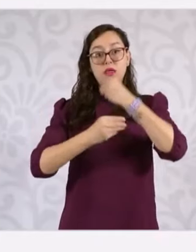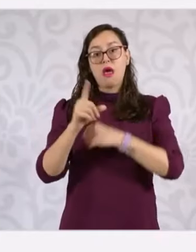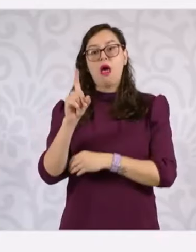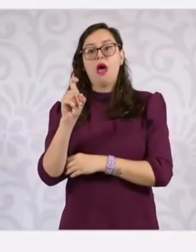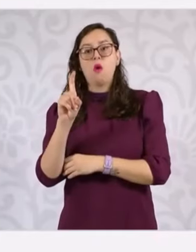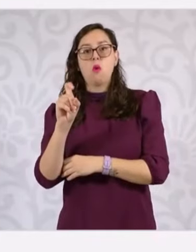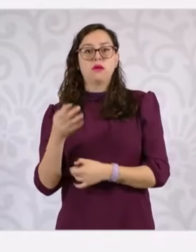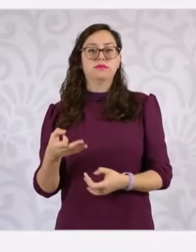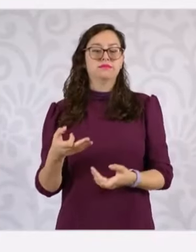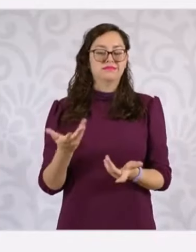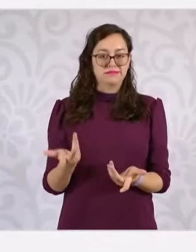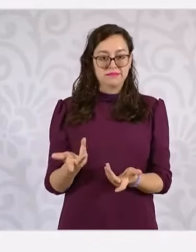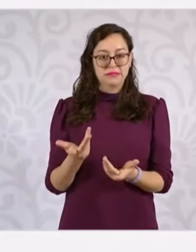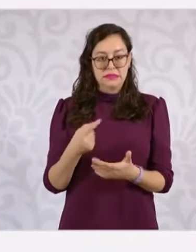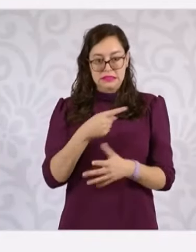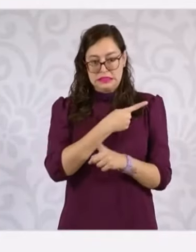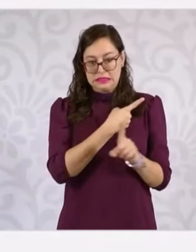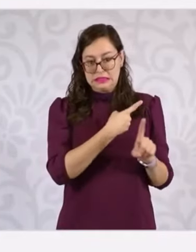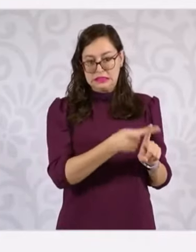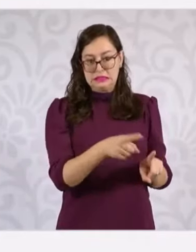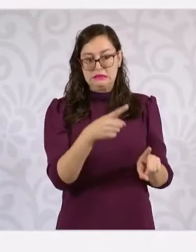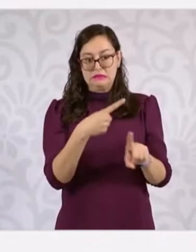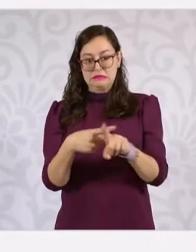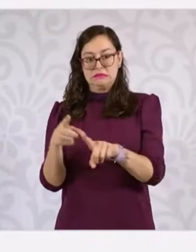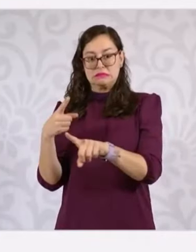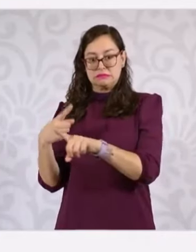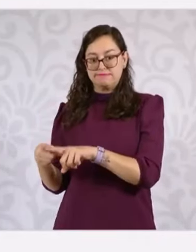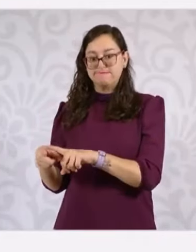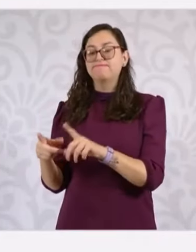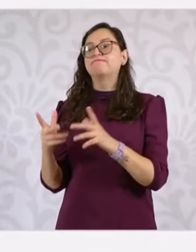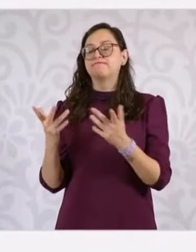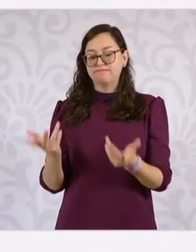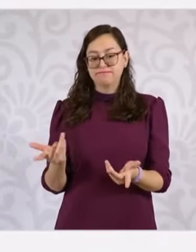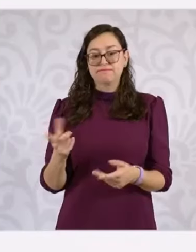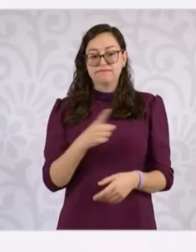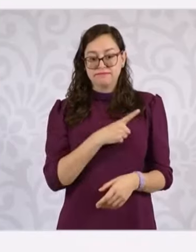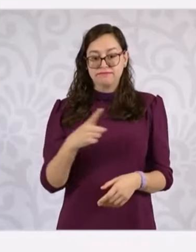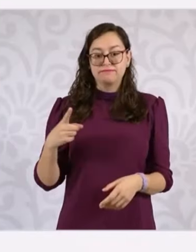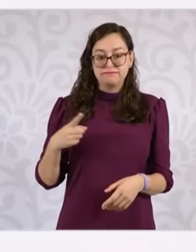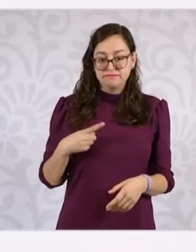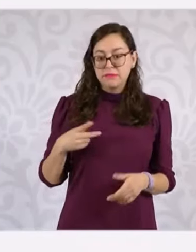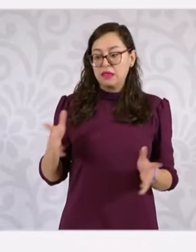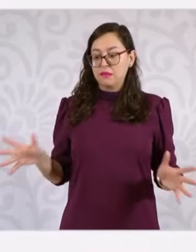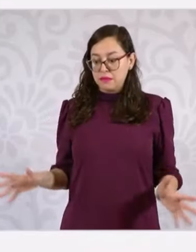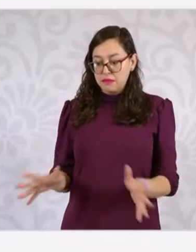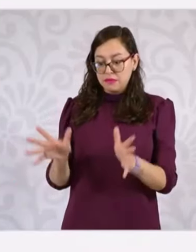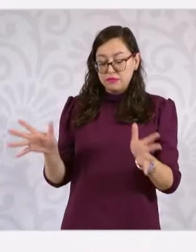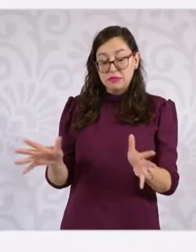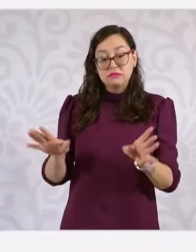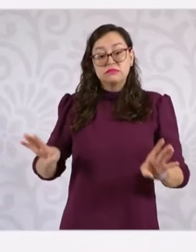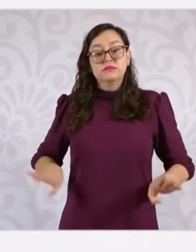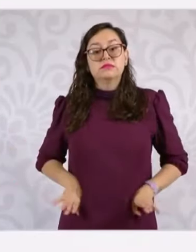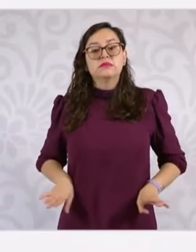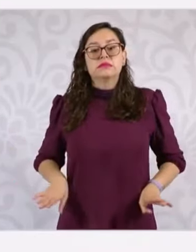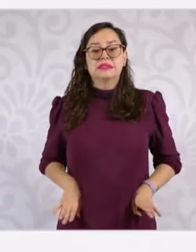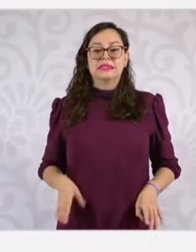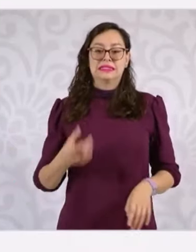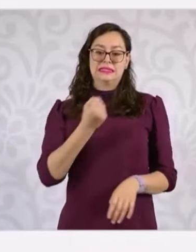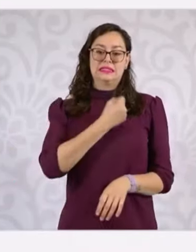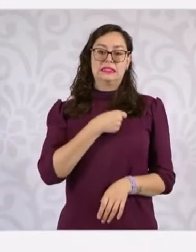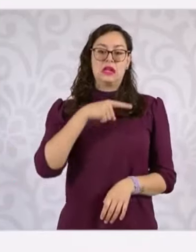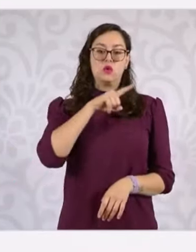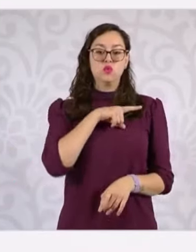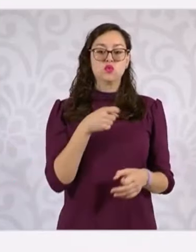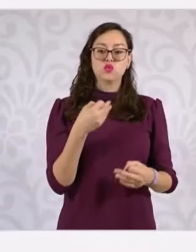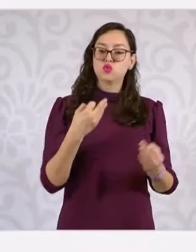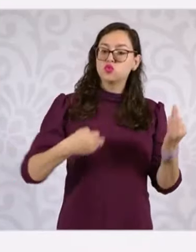preparados, procesados y a granel, así como el fomento de los estilos de vida saludables en alimentación dentro de toda escuela